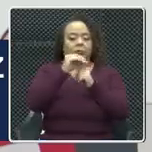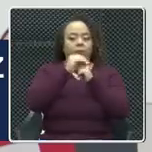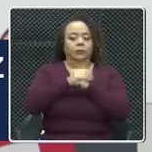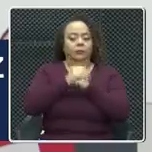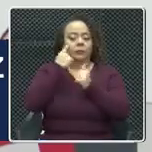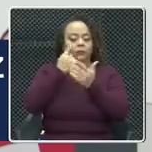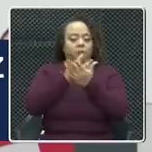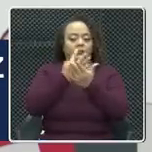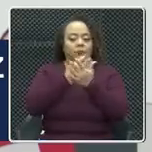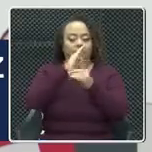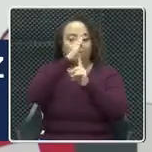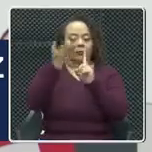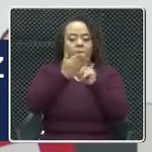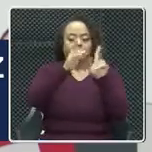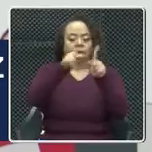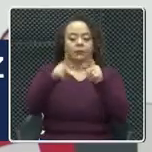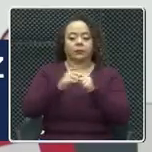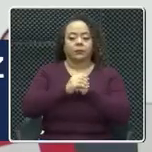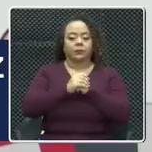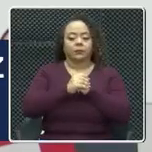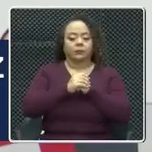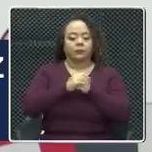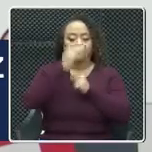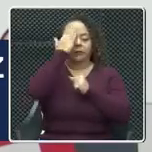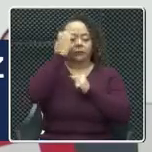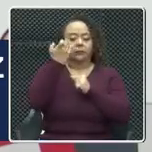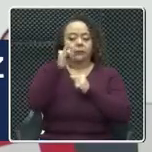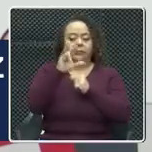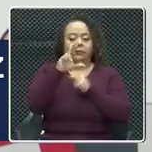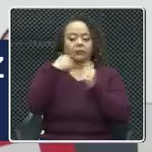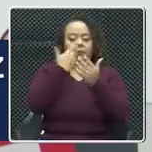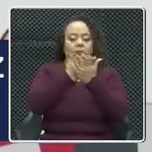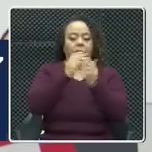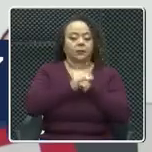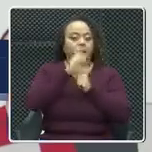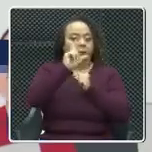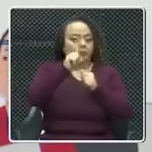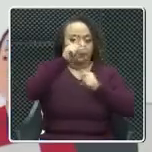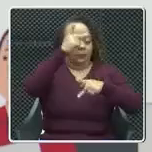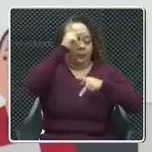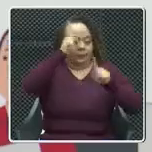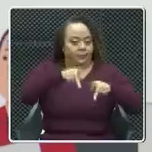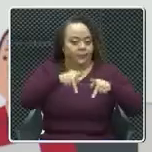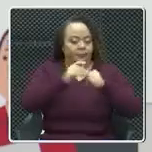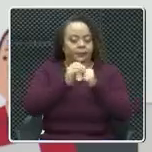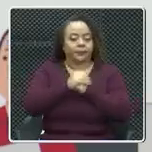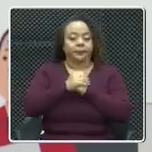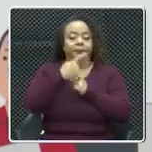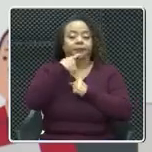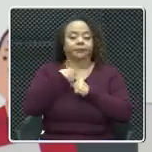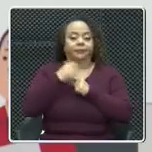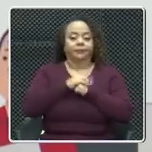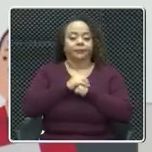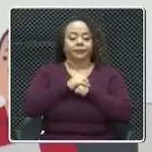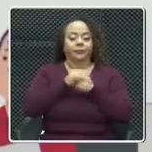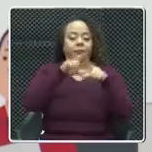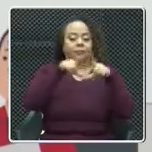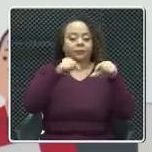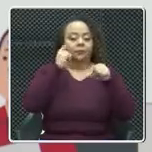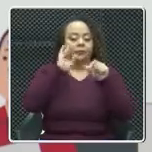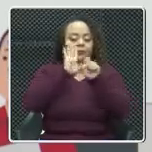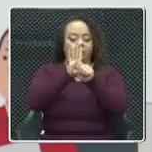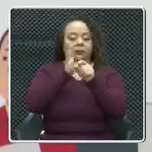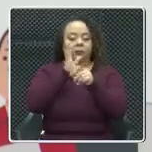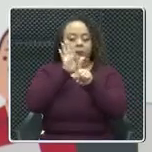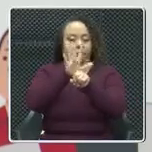la afectación de la persona. Porque si nos llega un paciente a nosotros y nos dice, va con referencia por acoso